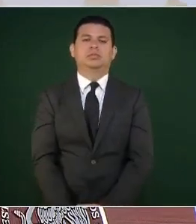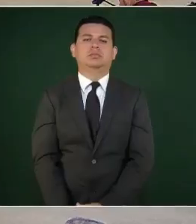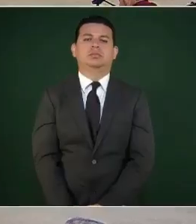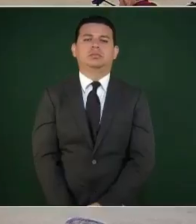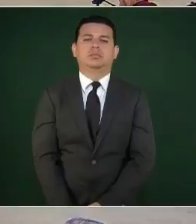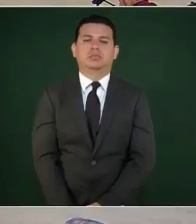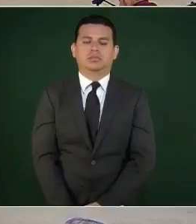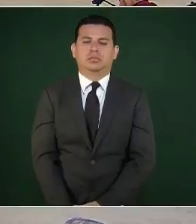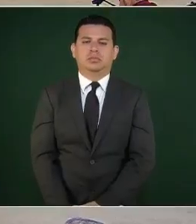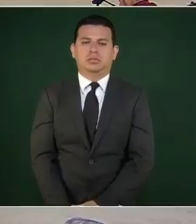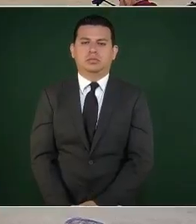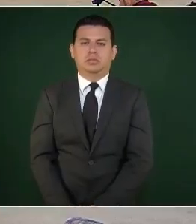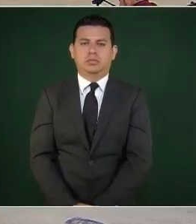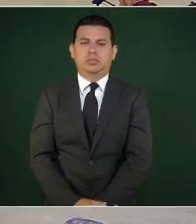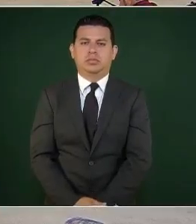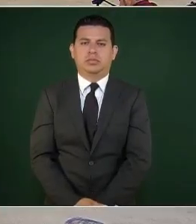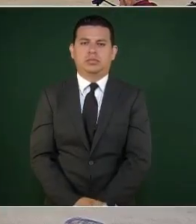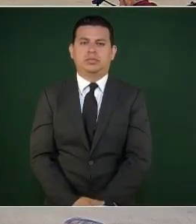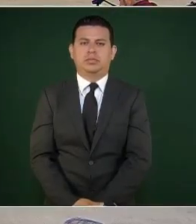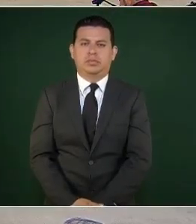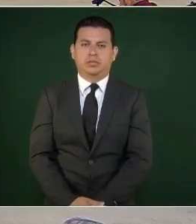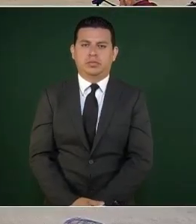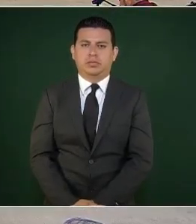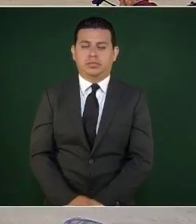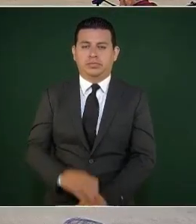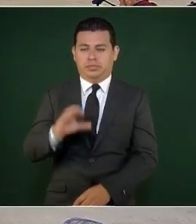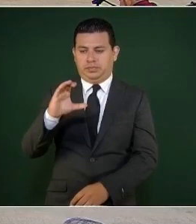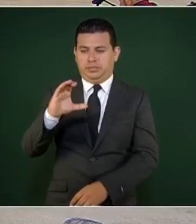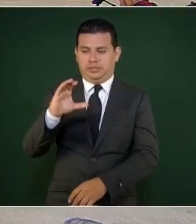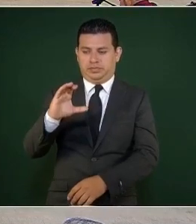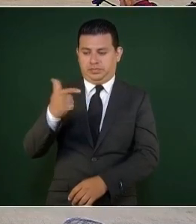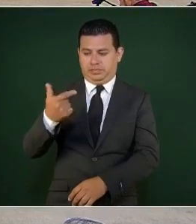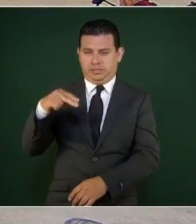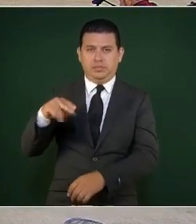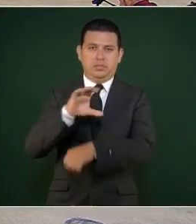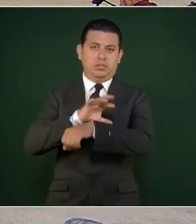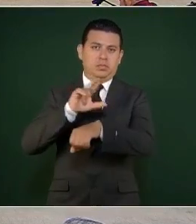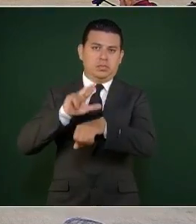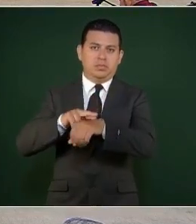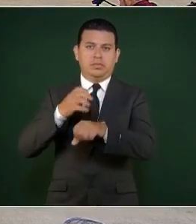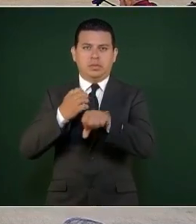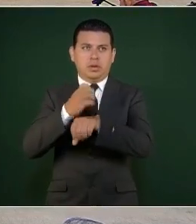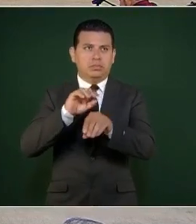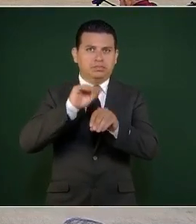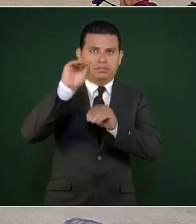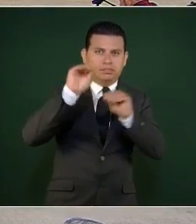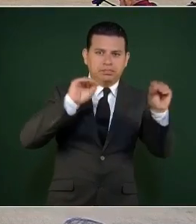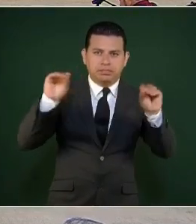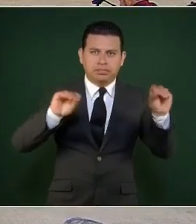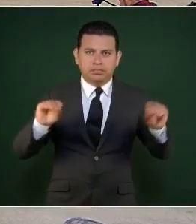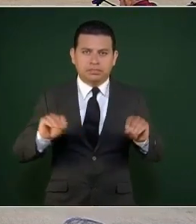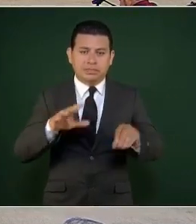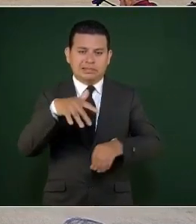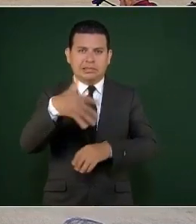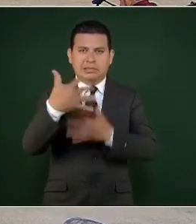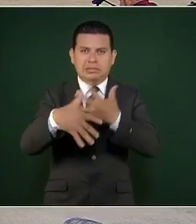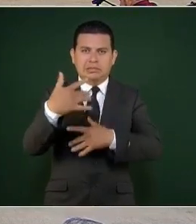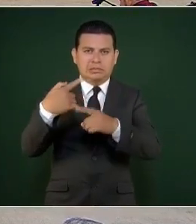El despliegue de las coordinaciones de la Guardia Nacional, todo el estado se divide en 15